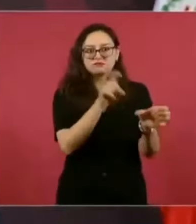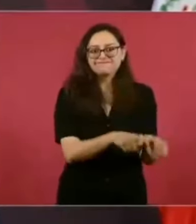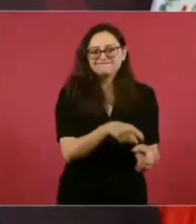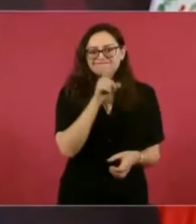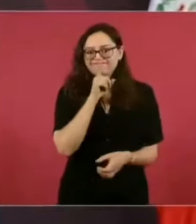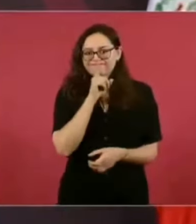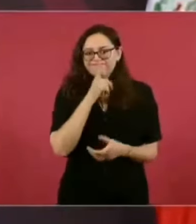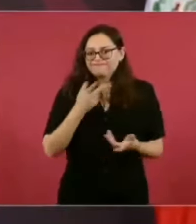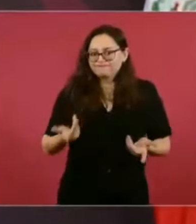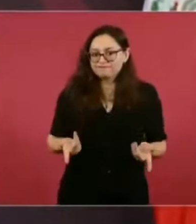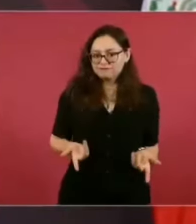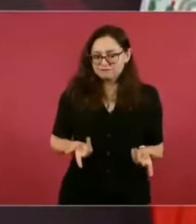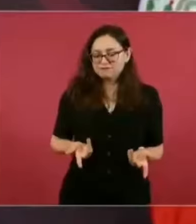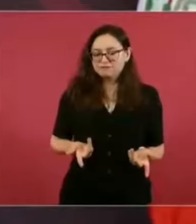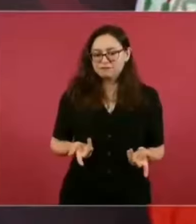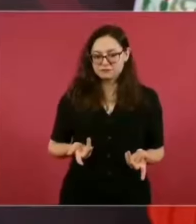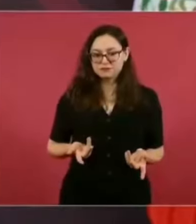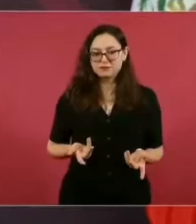privado,